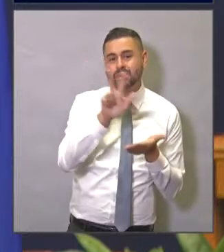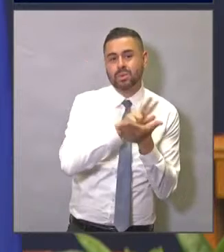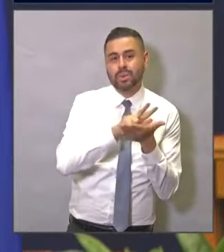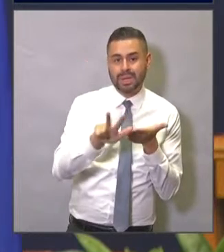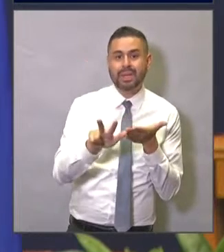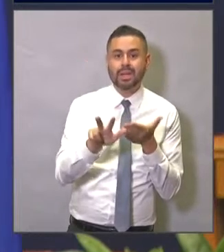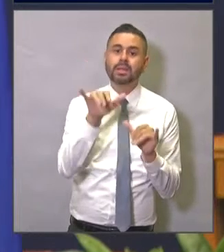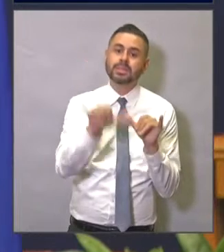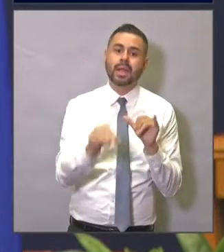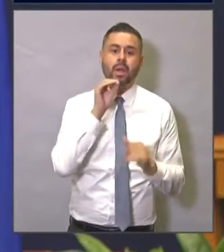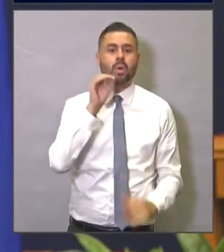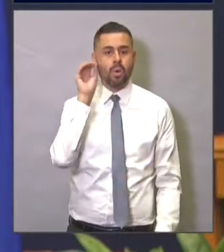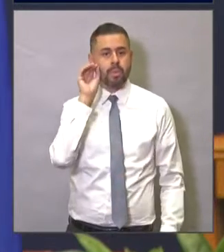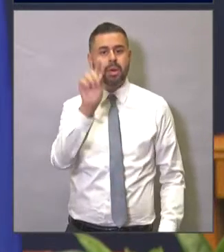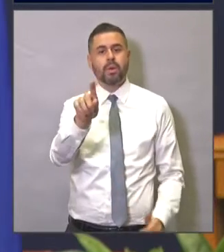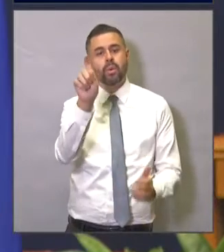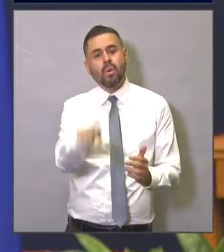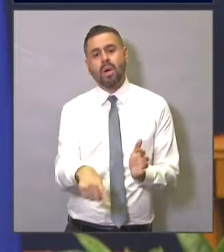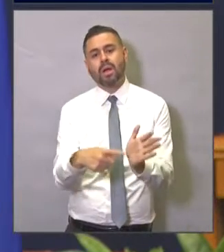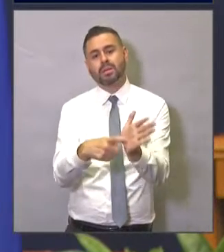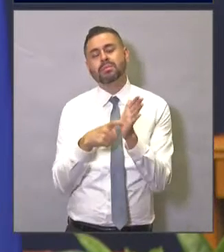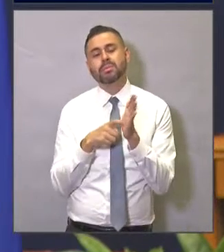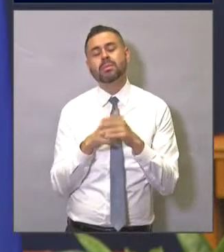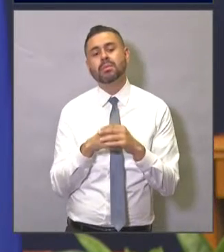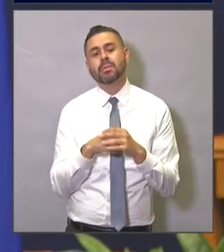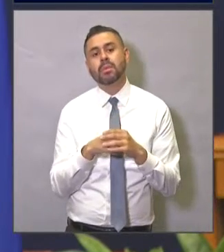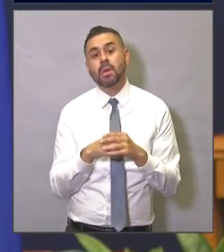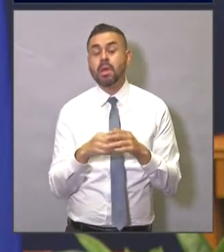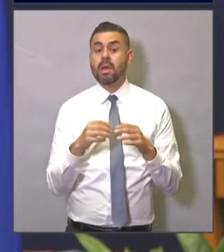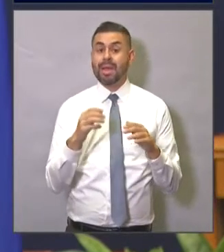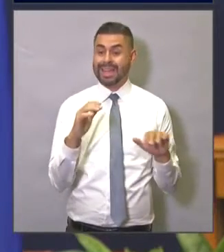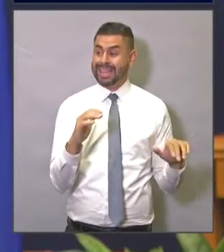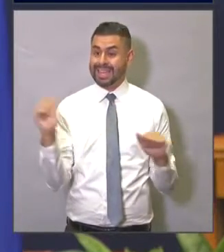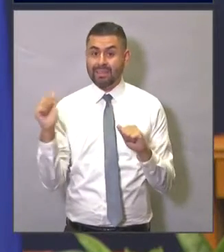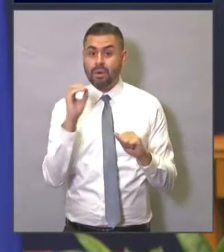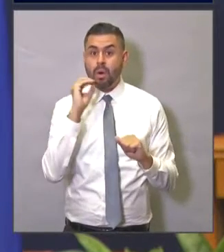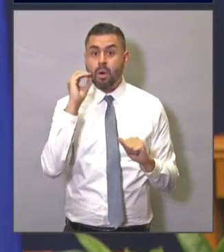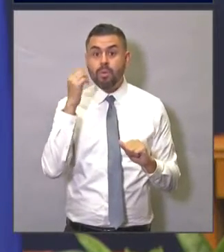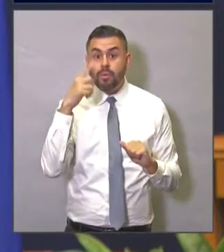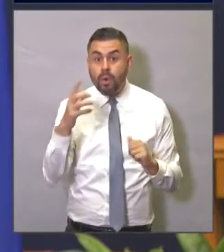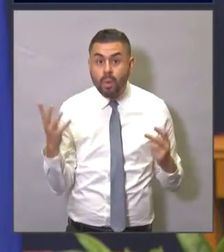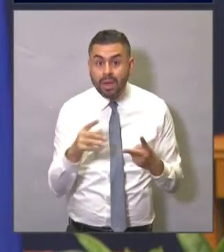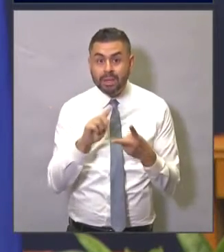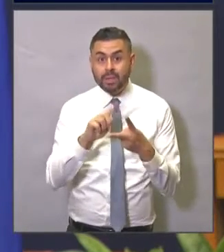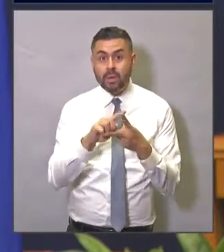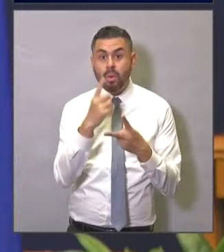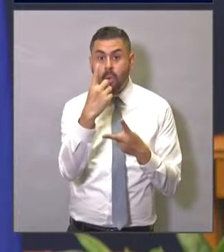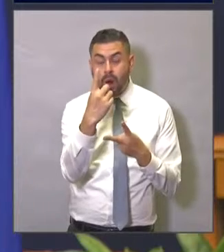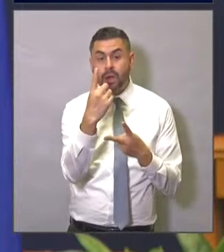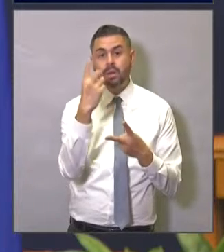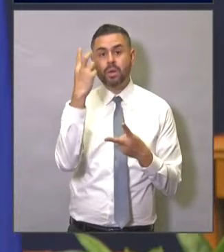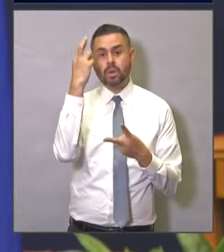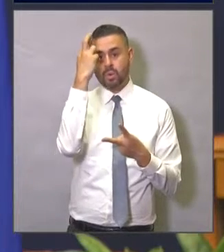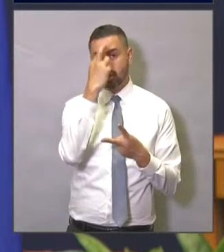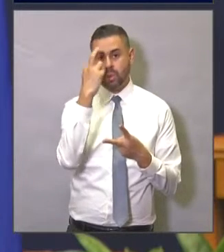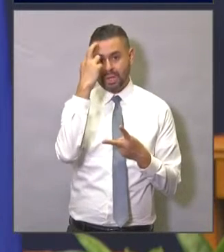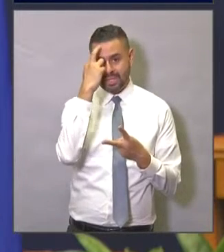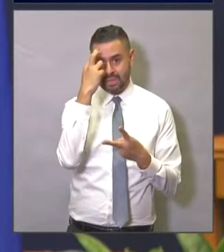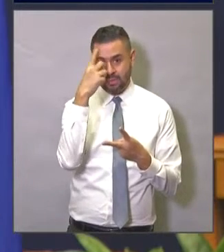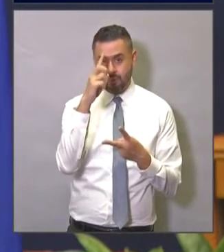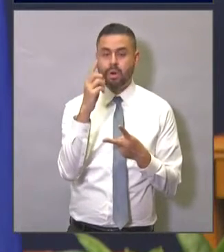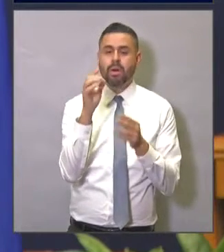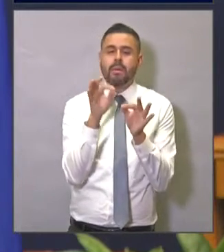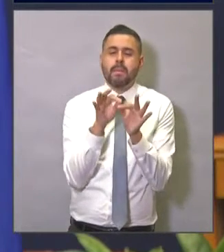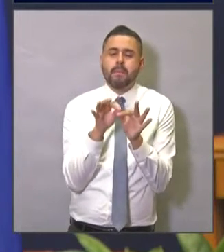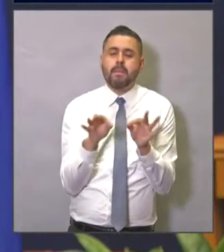deben quedarse en casa tanto como sea posible y salir solo por 2 razones: para brindar o utilizar